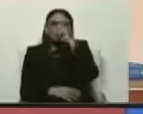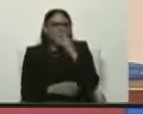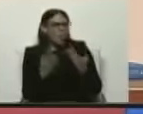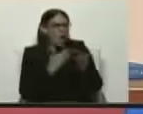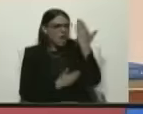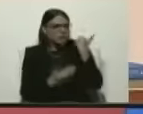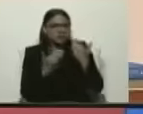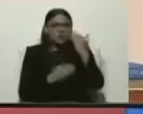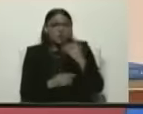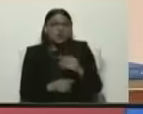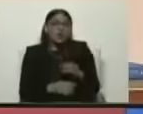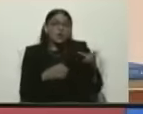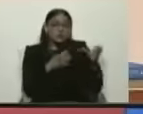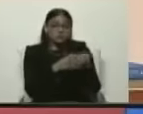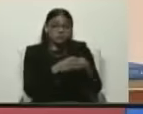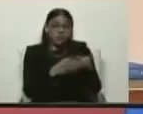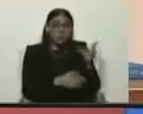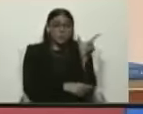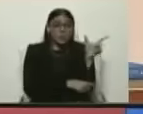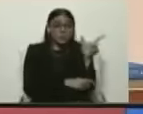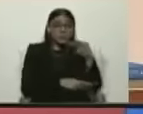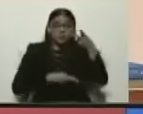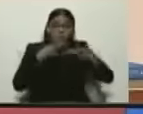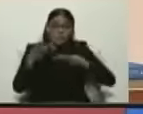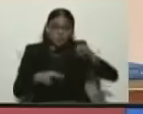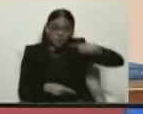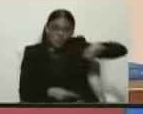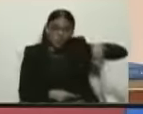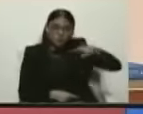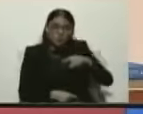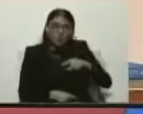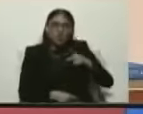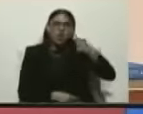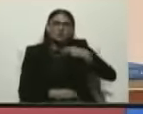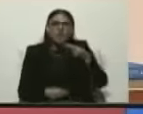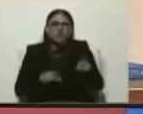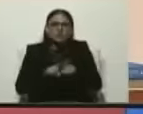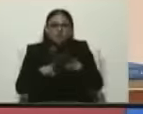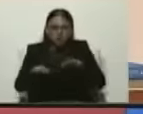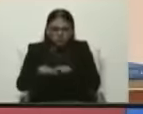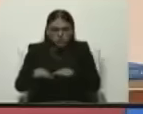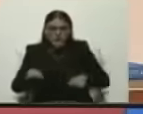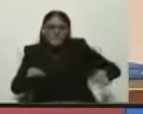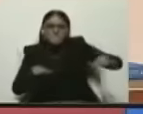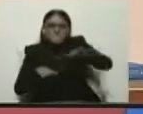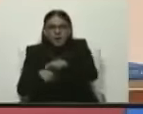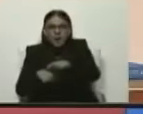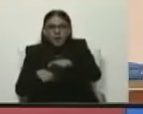Partido Socialista Unido de Venezuela fue un paso más allá en lo organizativo.